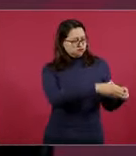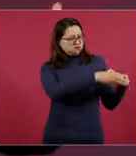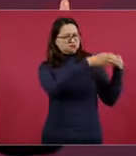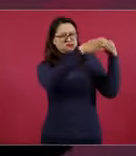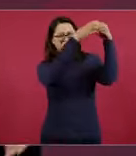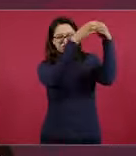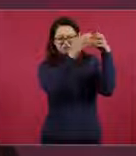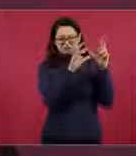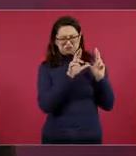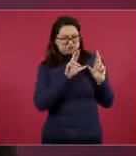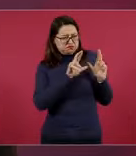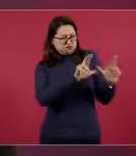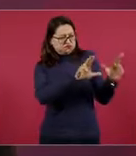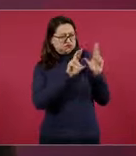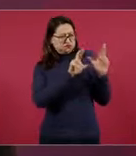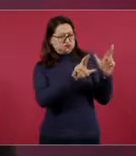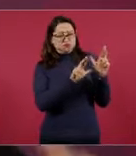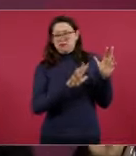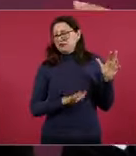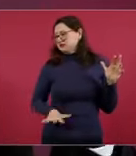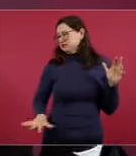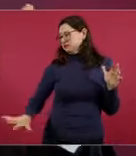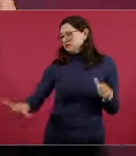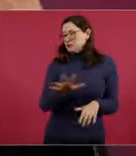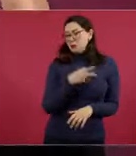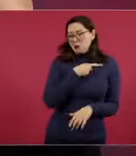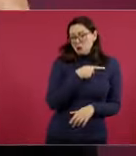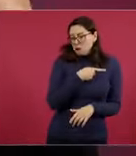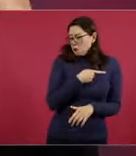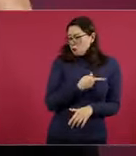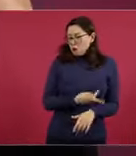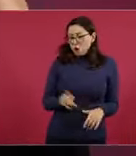en nuestro país, con todo un